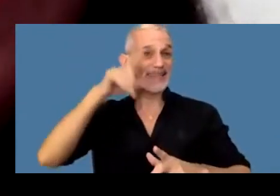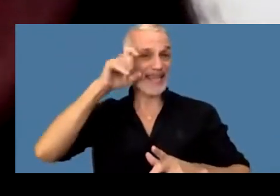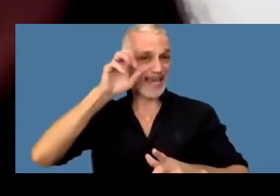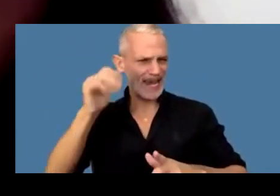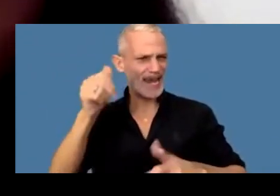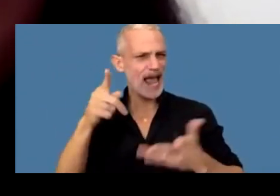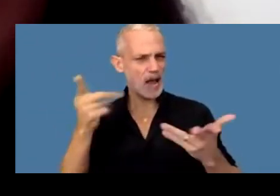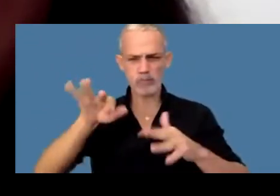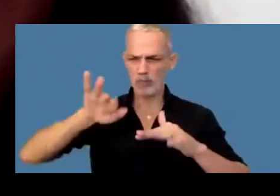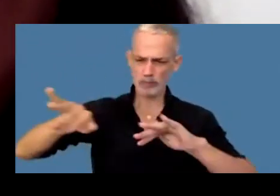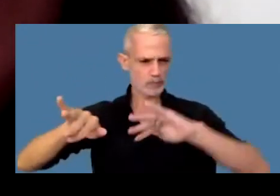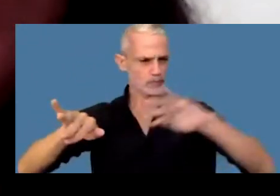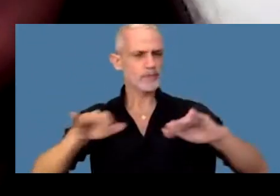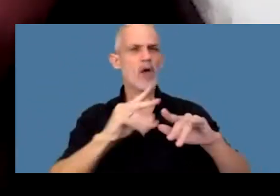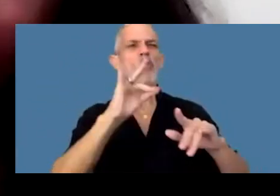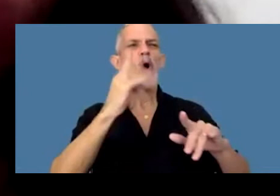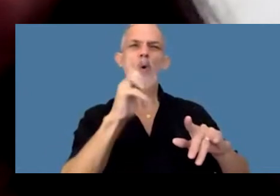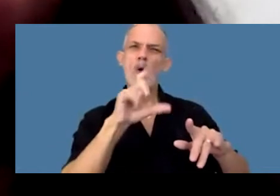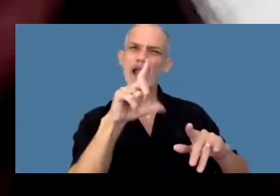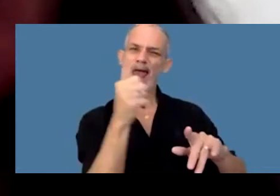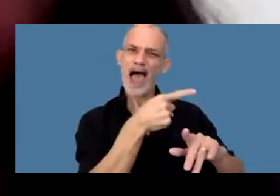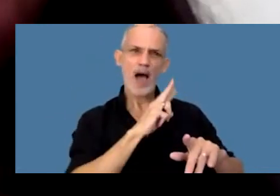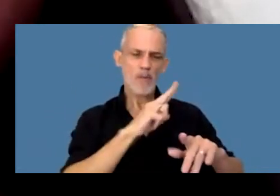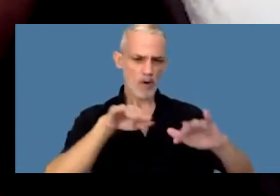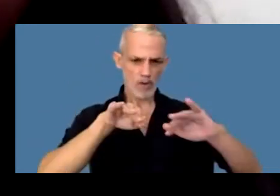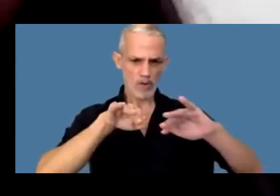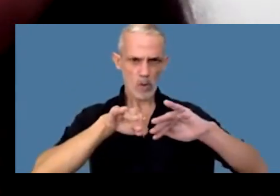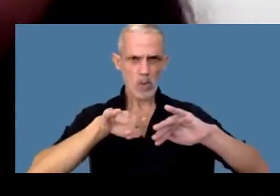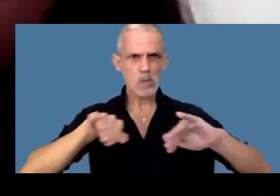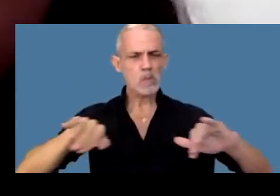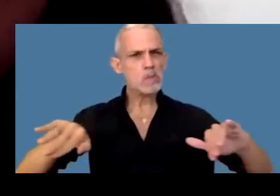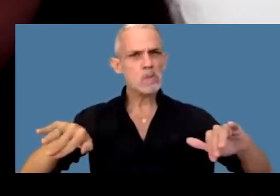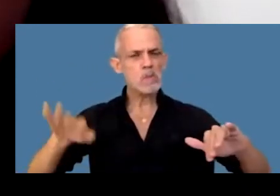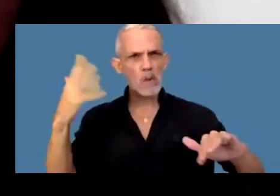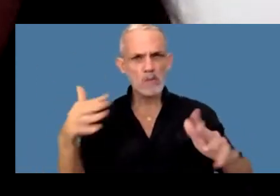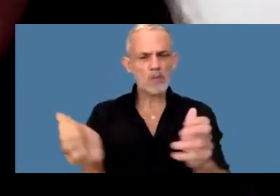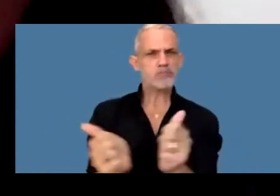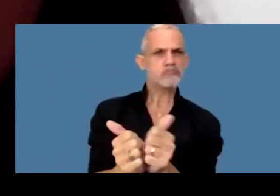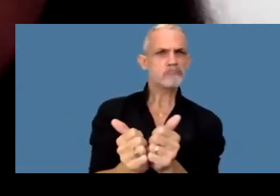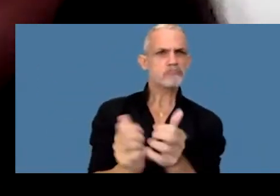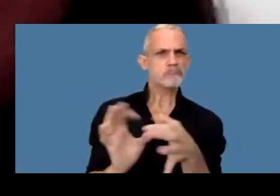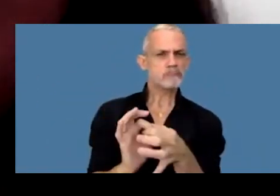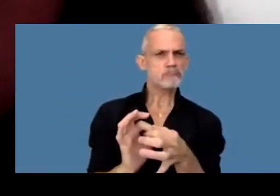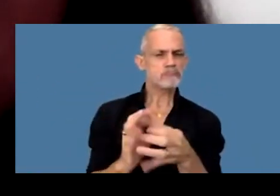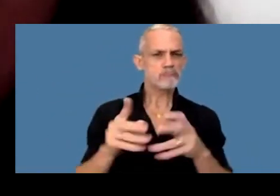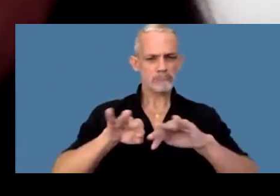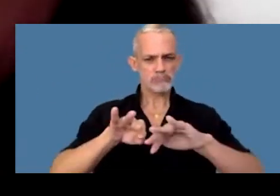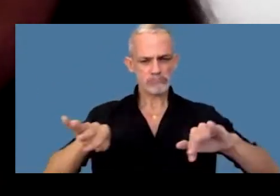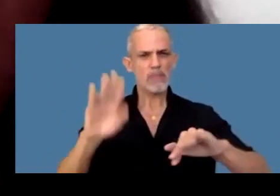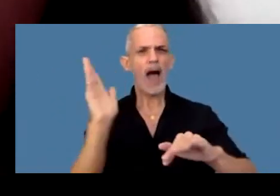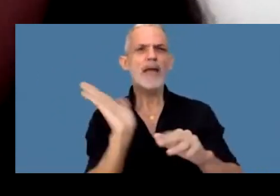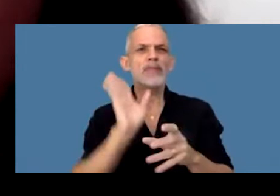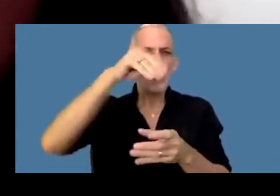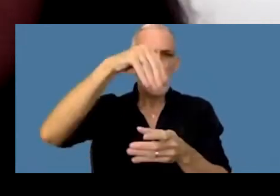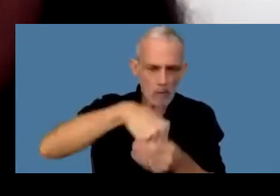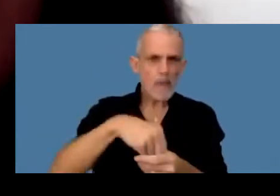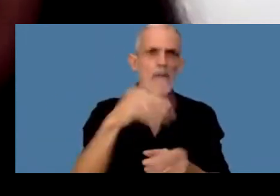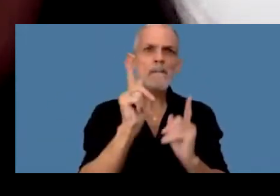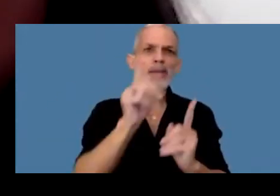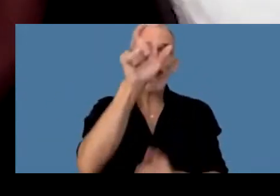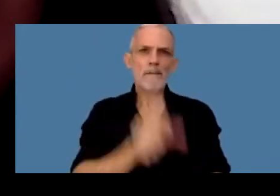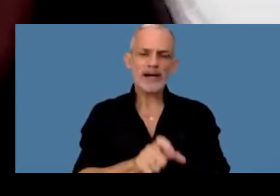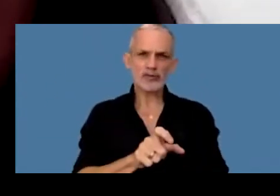alejada de todo este mundo que tiene que ver con lo particular de esa pareja o de esa mujer o de esa